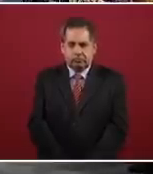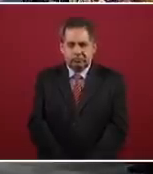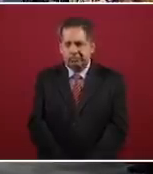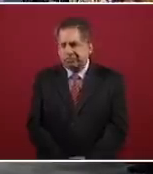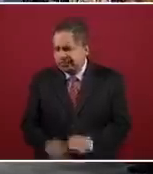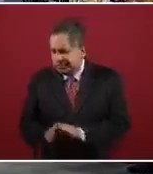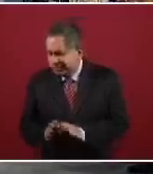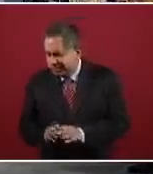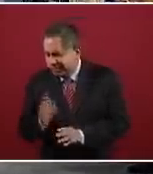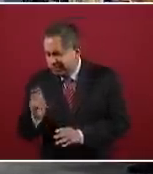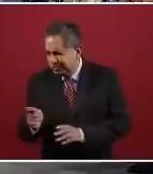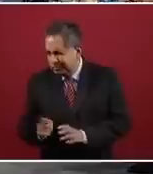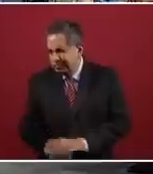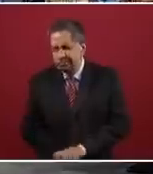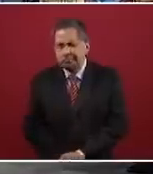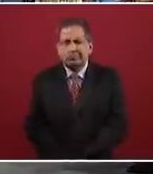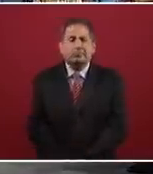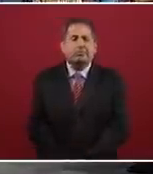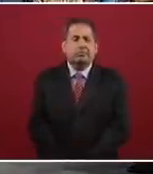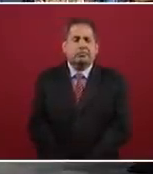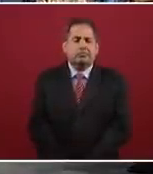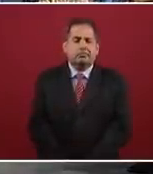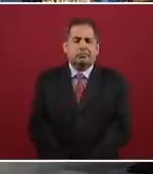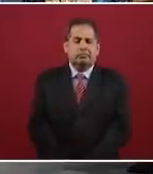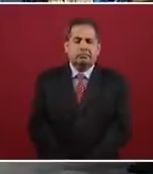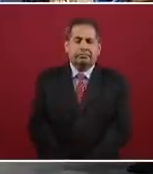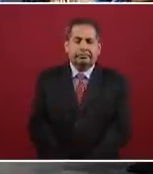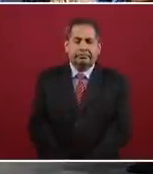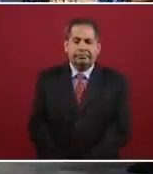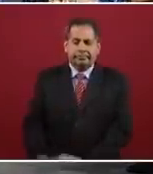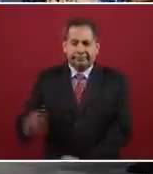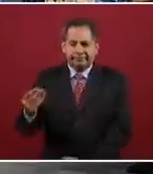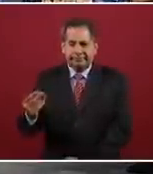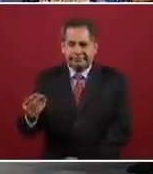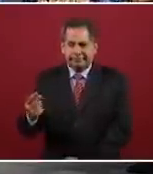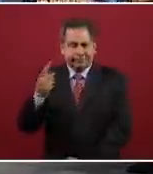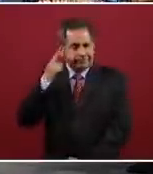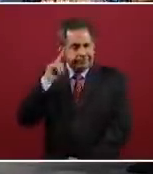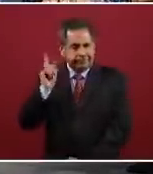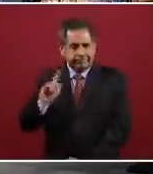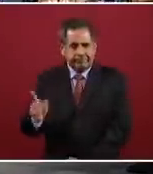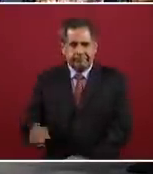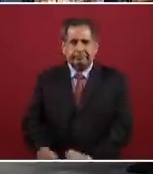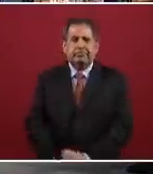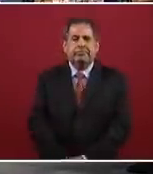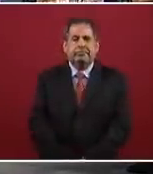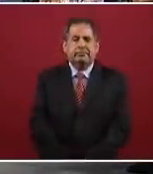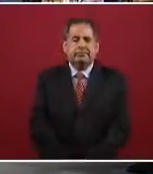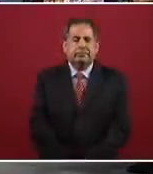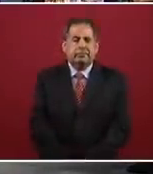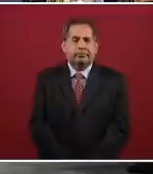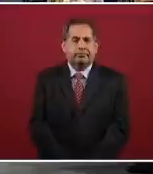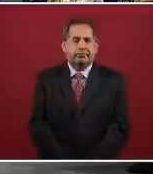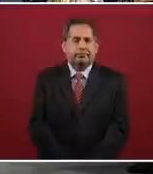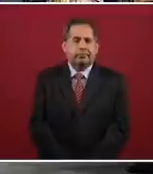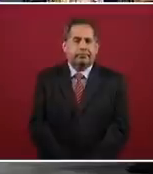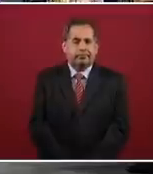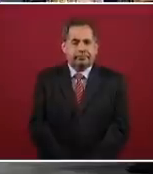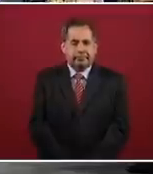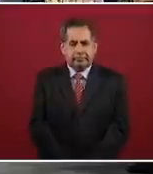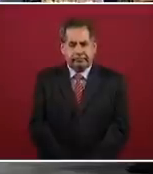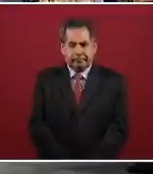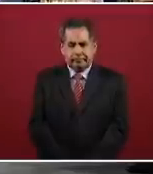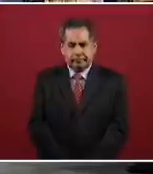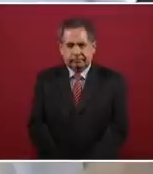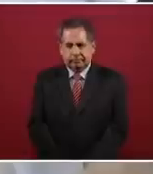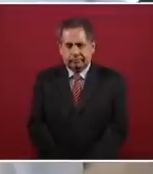¿Cómo? ¿Cómo fue un diálogo con las Fuerzas Armadas después de que cambiara la postura de que los elementos van a poder pues responder